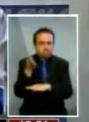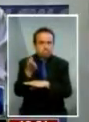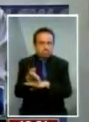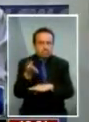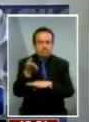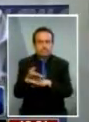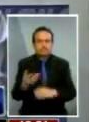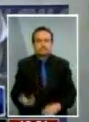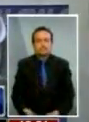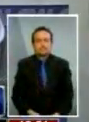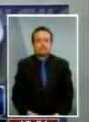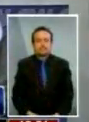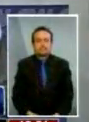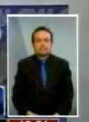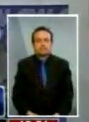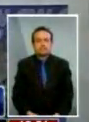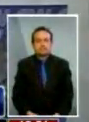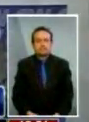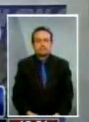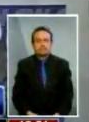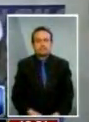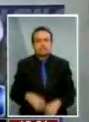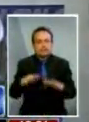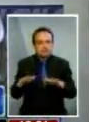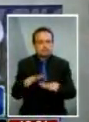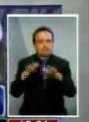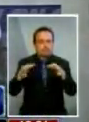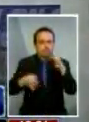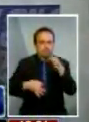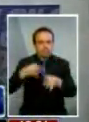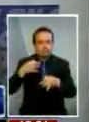hemos asistido para la preparación del juicio.